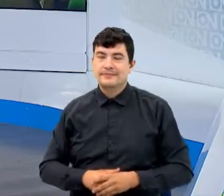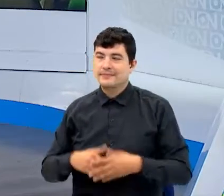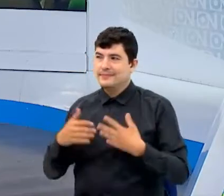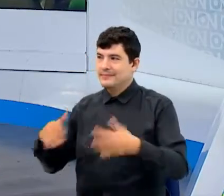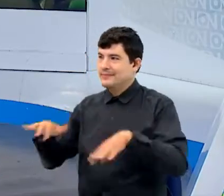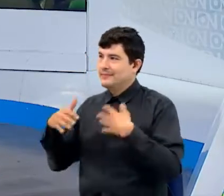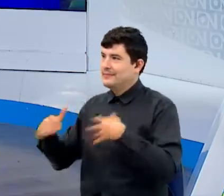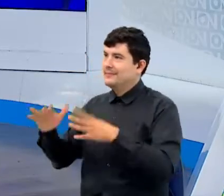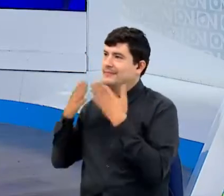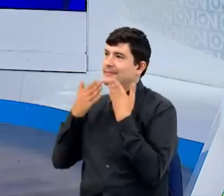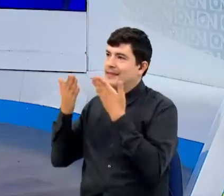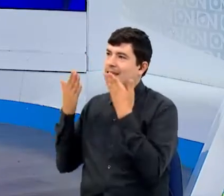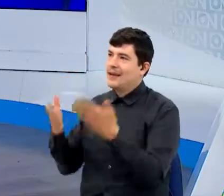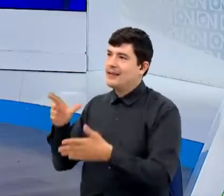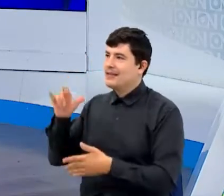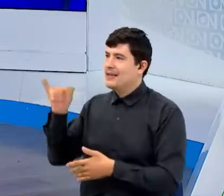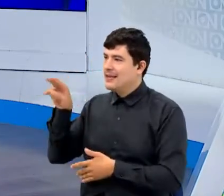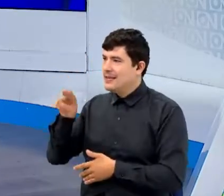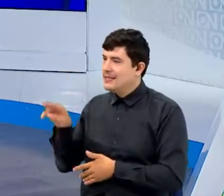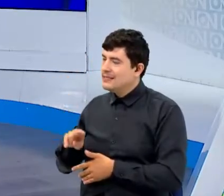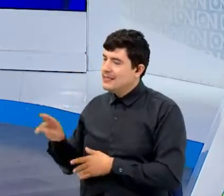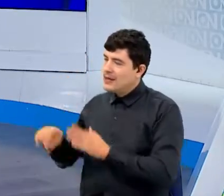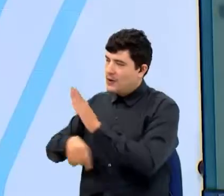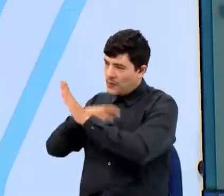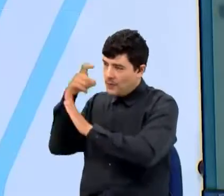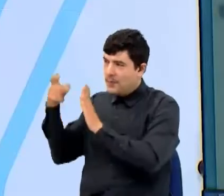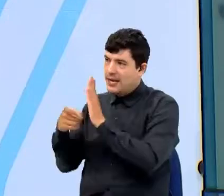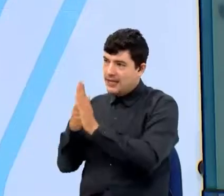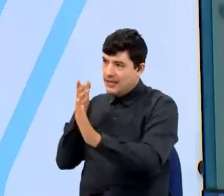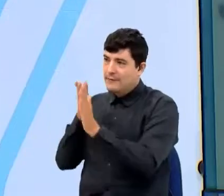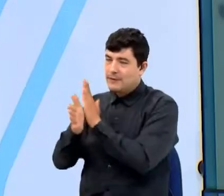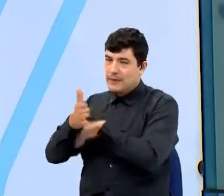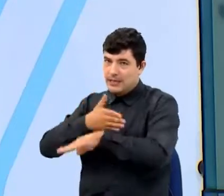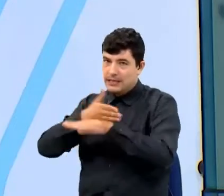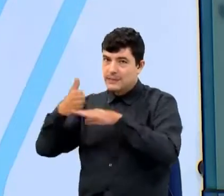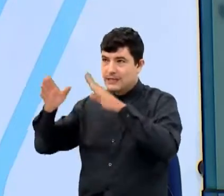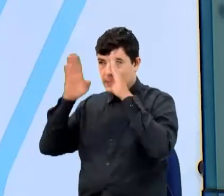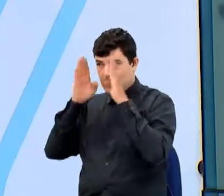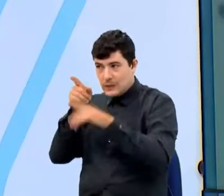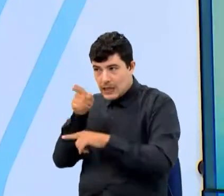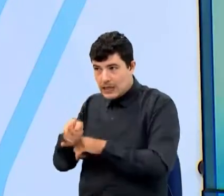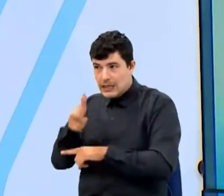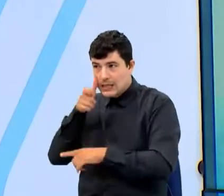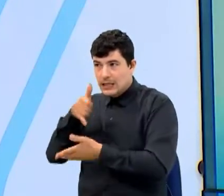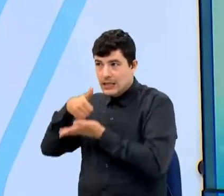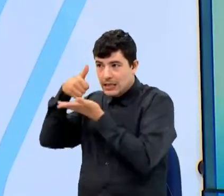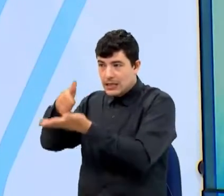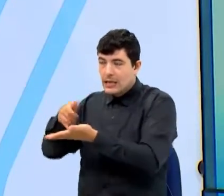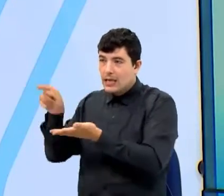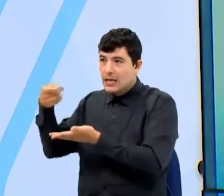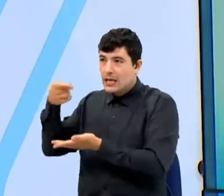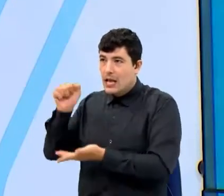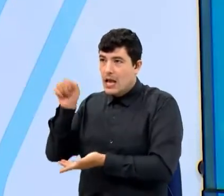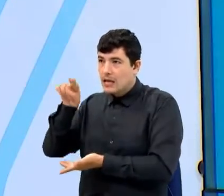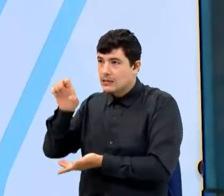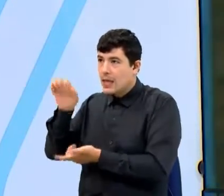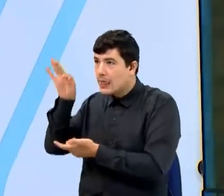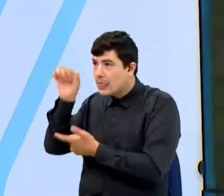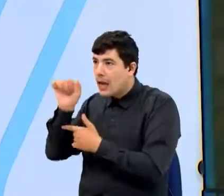Gracias, Liz, por toda esa información. Por supuesto, estaremos atentos a estos galardones Gacetas que